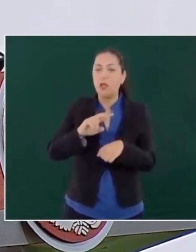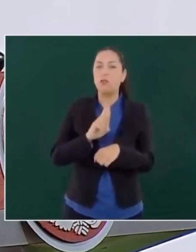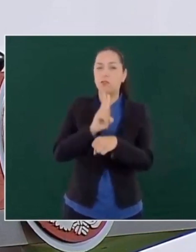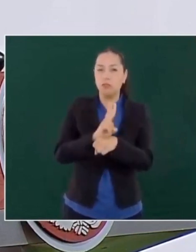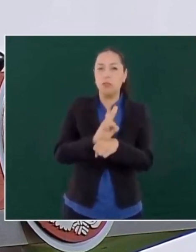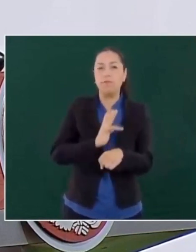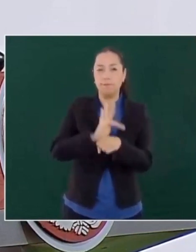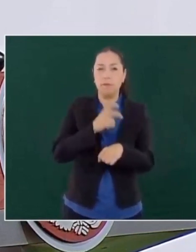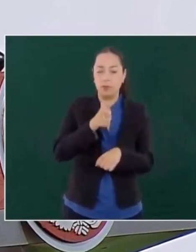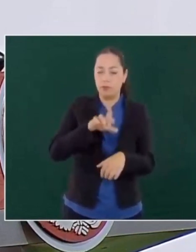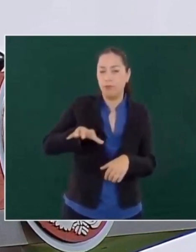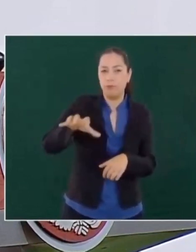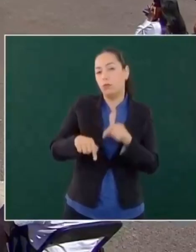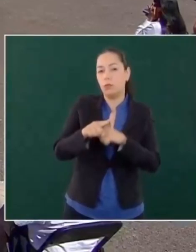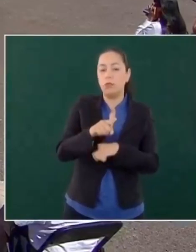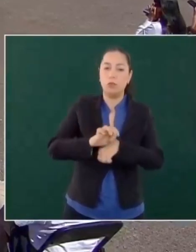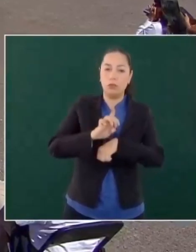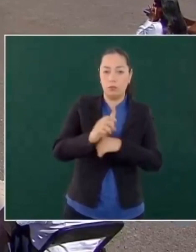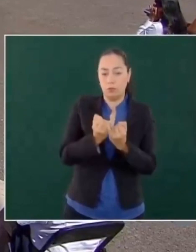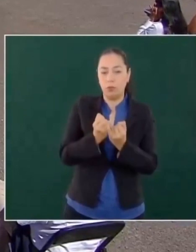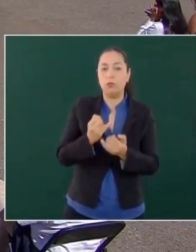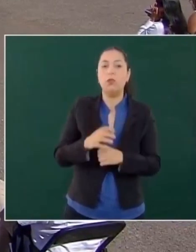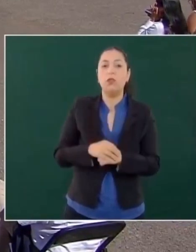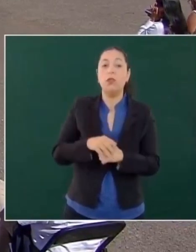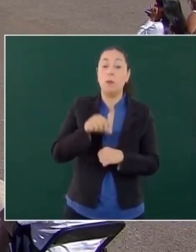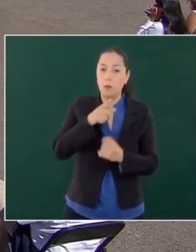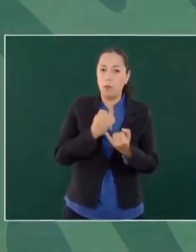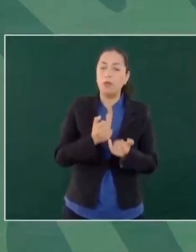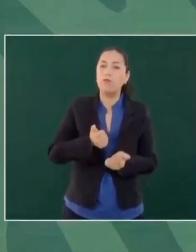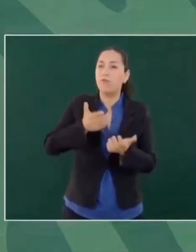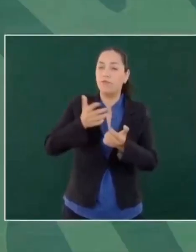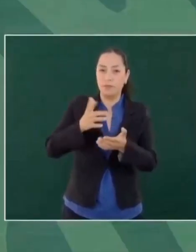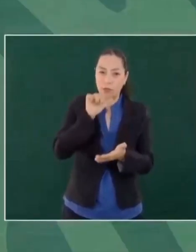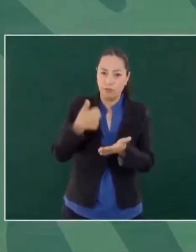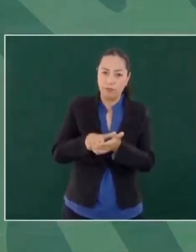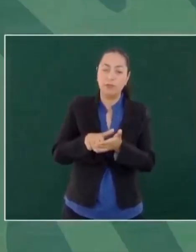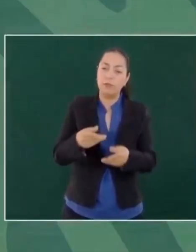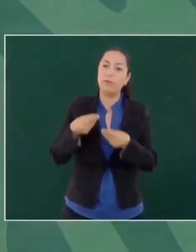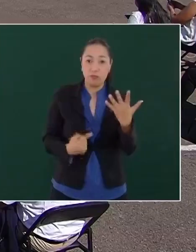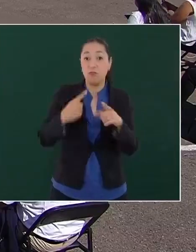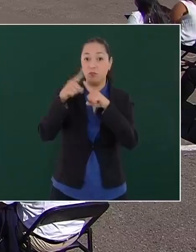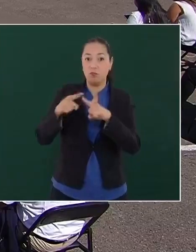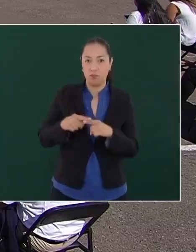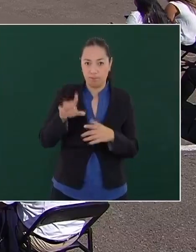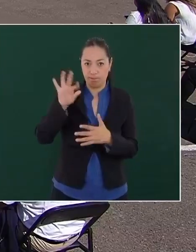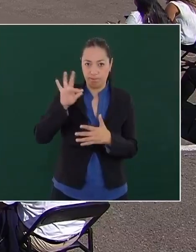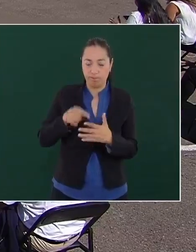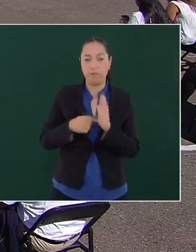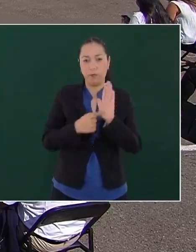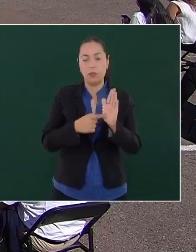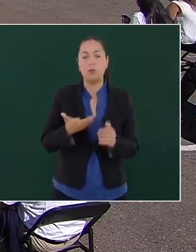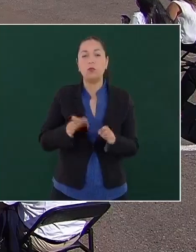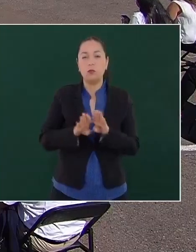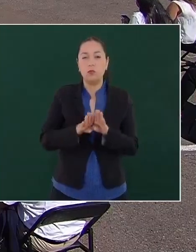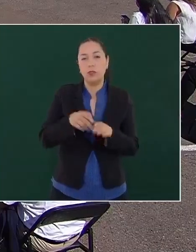cancillerías y de los países de celac y vamos a enviar una carta al secretario general de las Naciones Unidas en conferencia de de